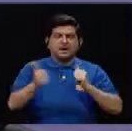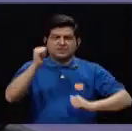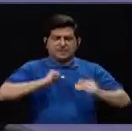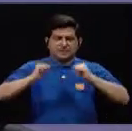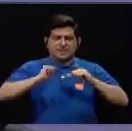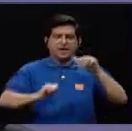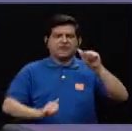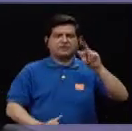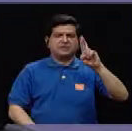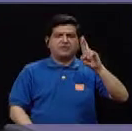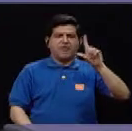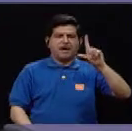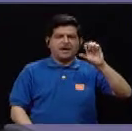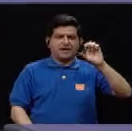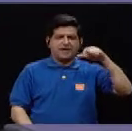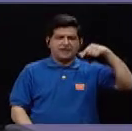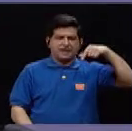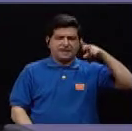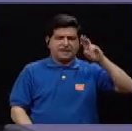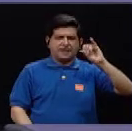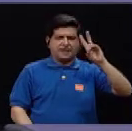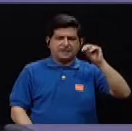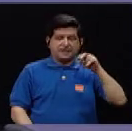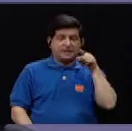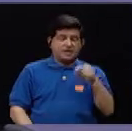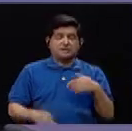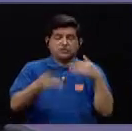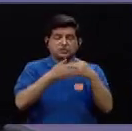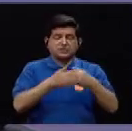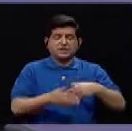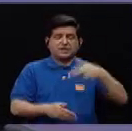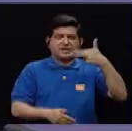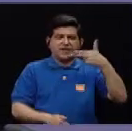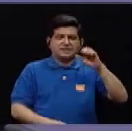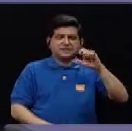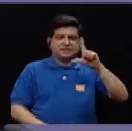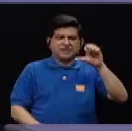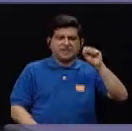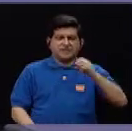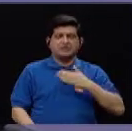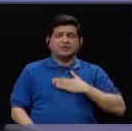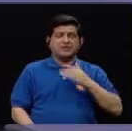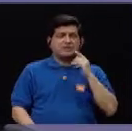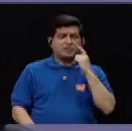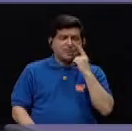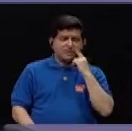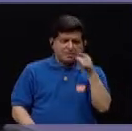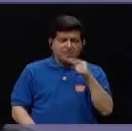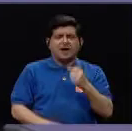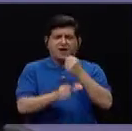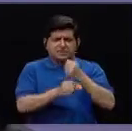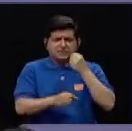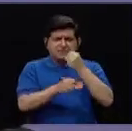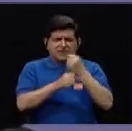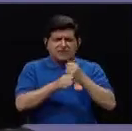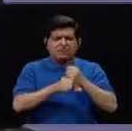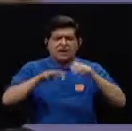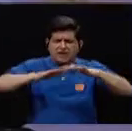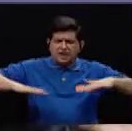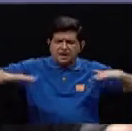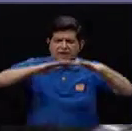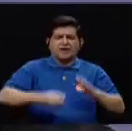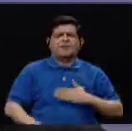Arlequín cuando el teatro quedaba por Cheyes. Mi papá vivía en el teatro, hacía la escenografía, mi tío actuaba, mi abuela